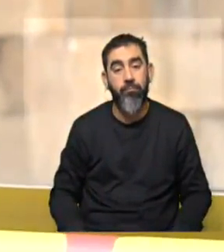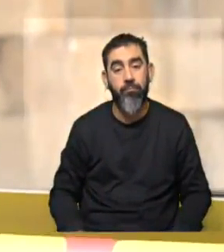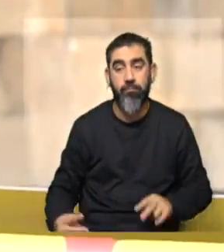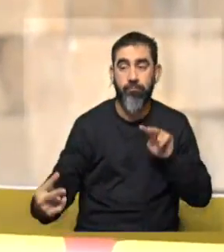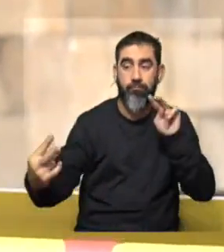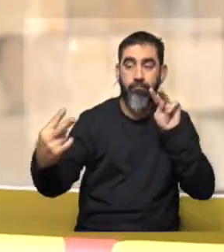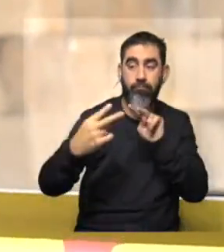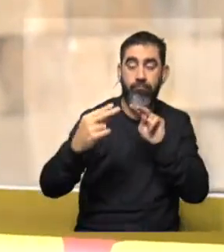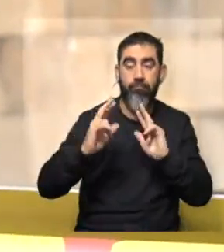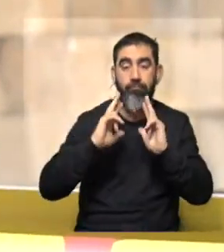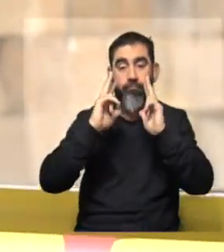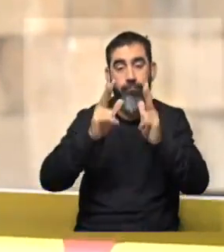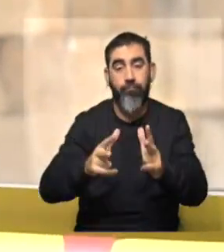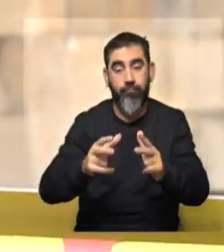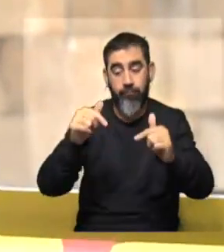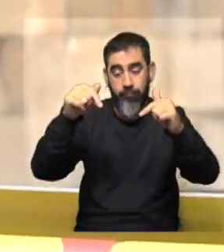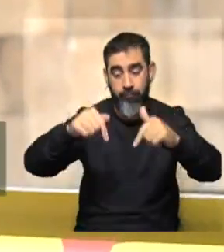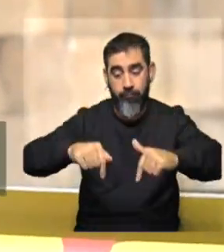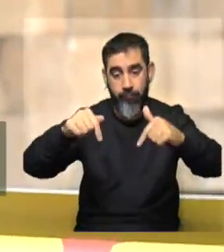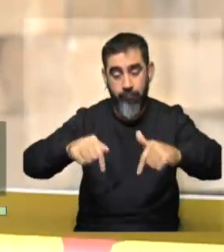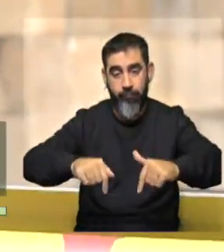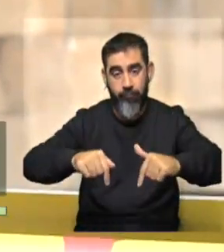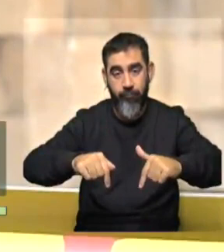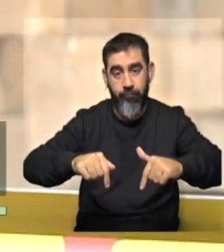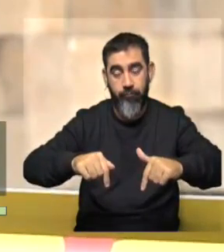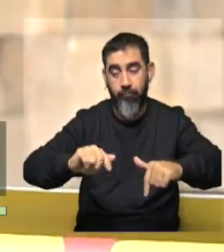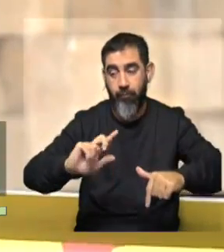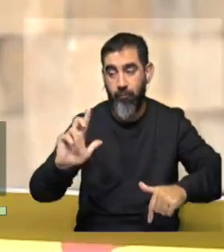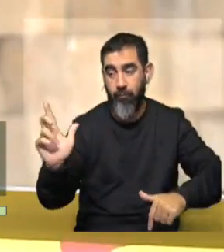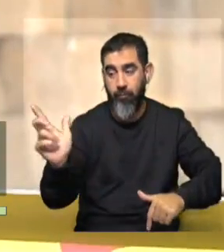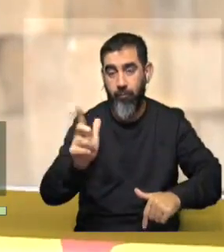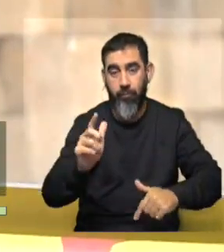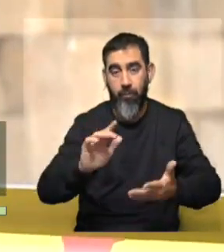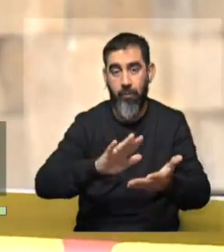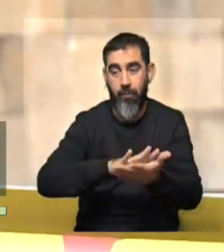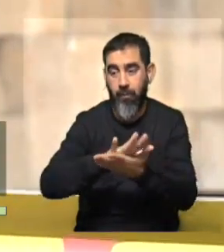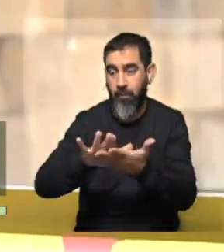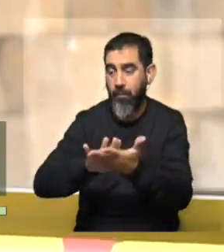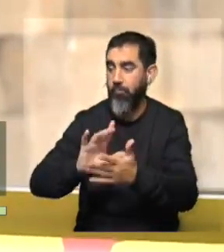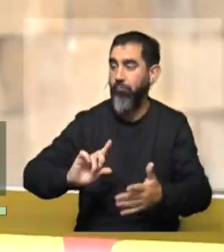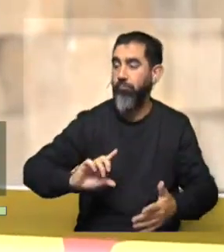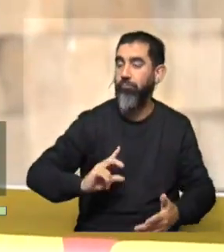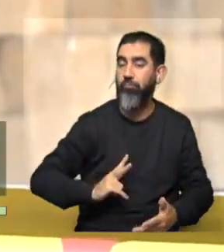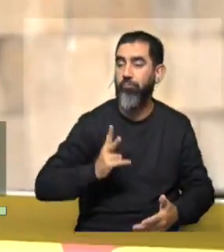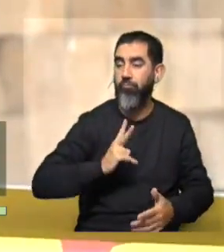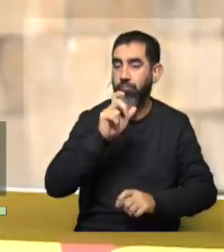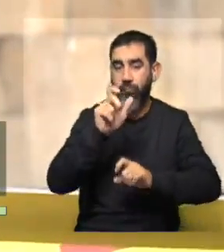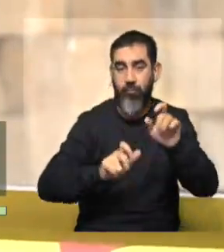a los ojos le digo Aquí no hay ningún privilegiado